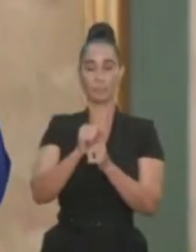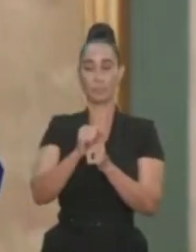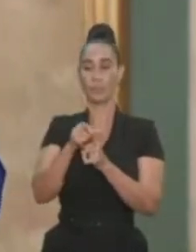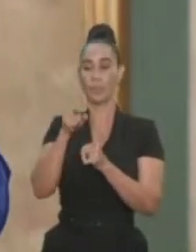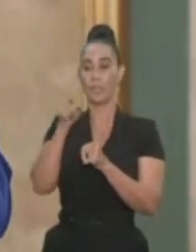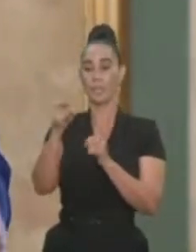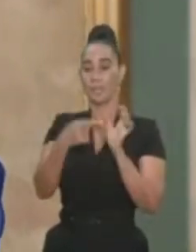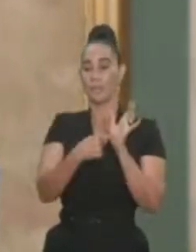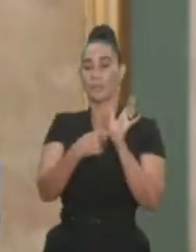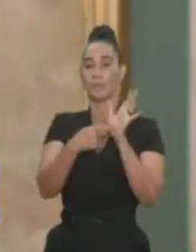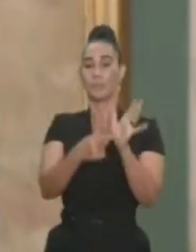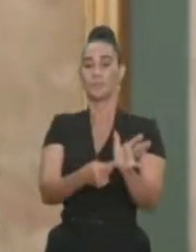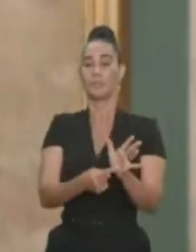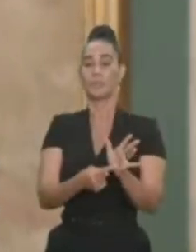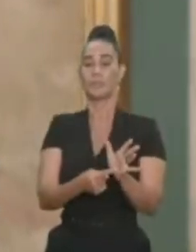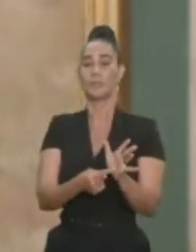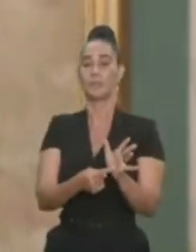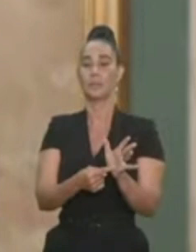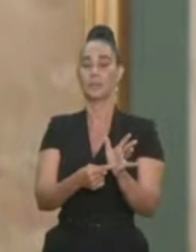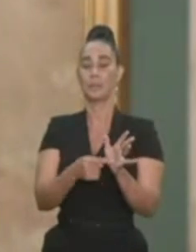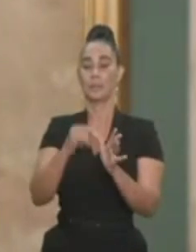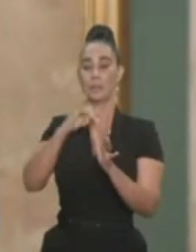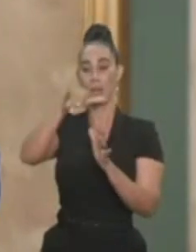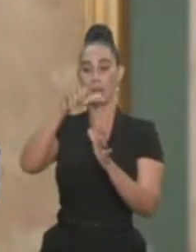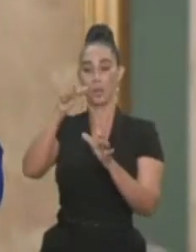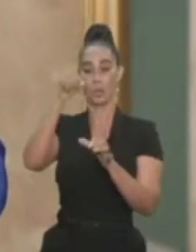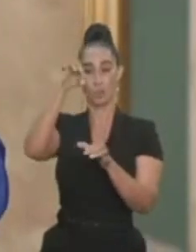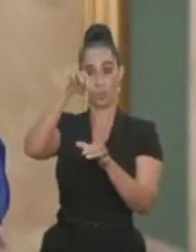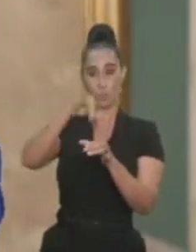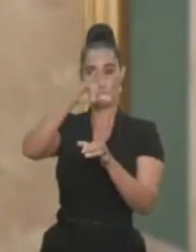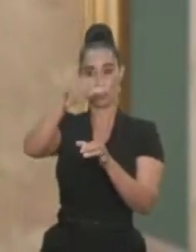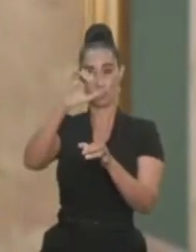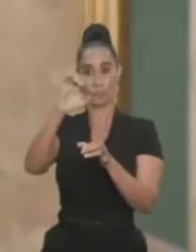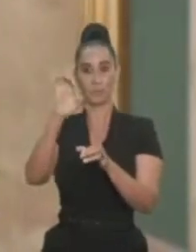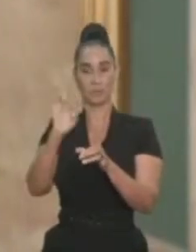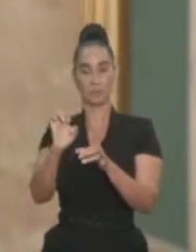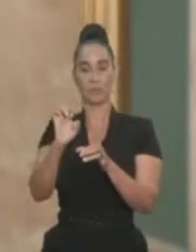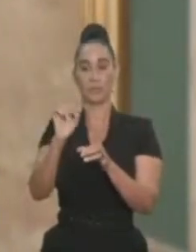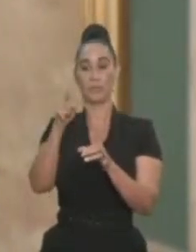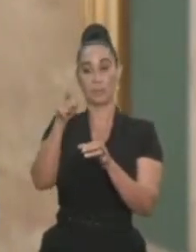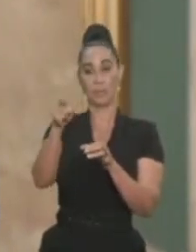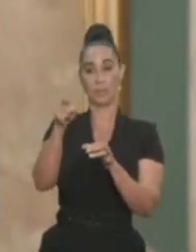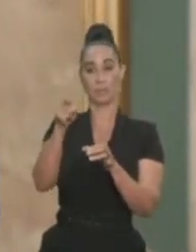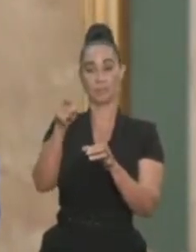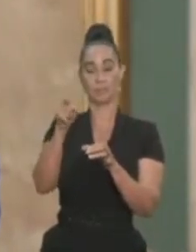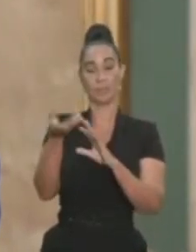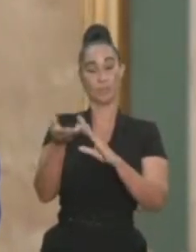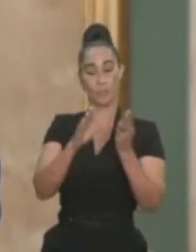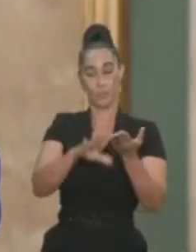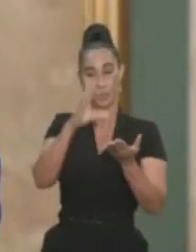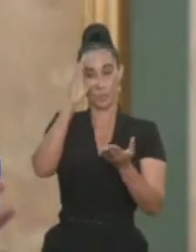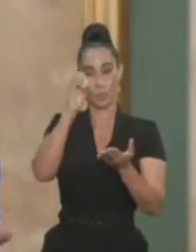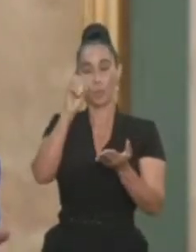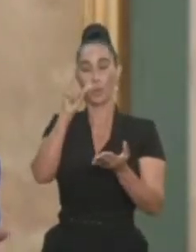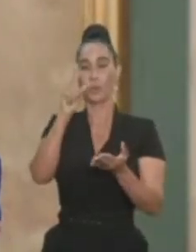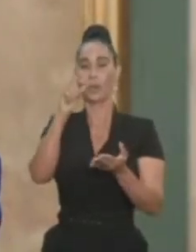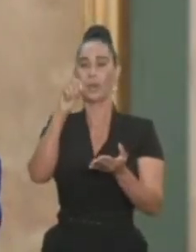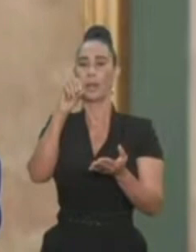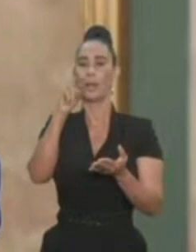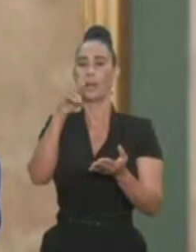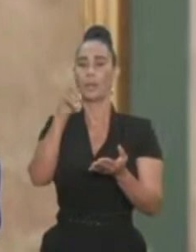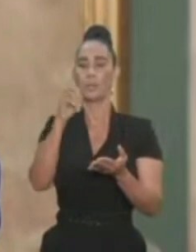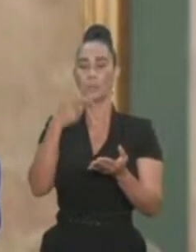nos representaba, tanto en la Junta y personalmente a nosotros, era Orlando. Y yo le dije,